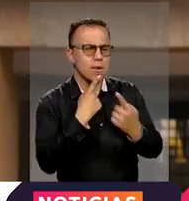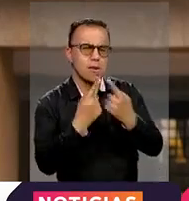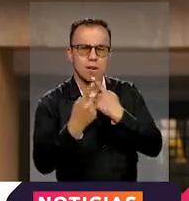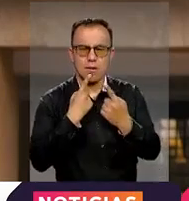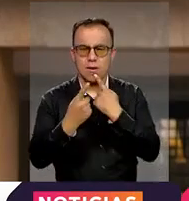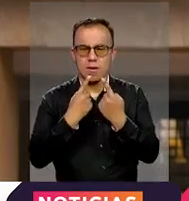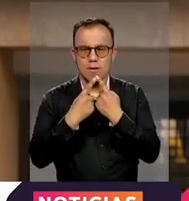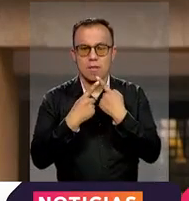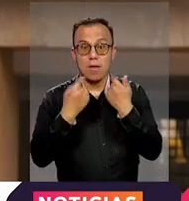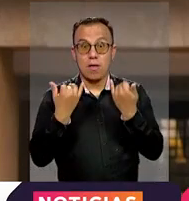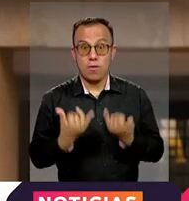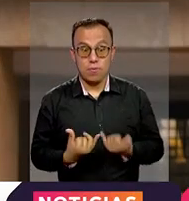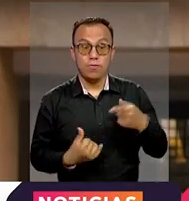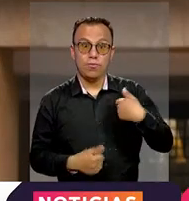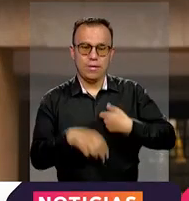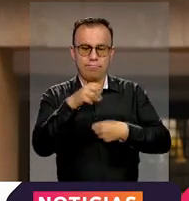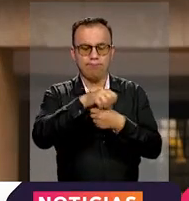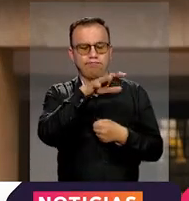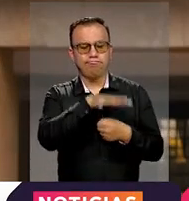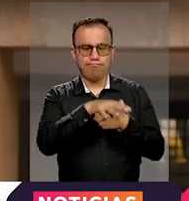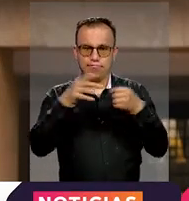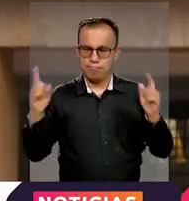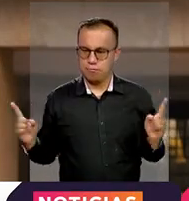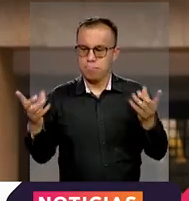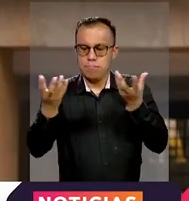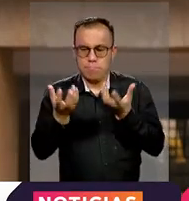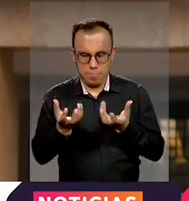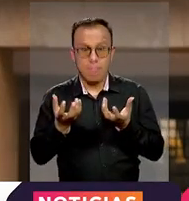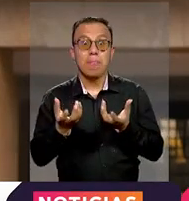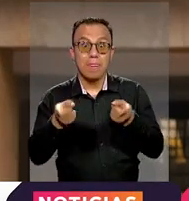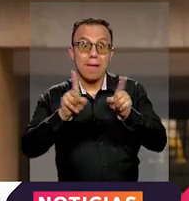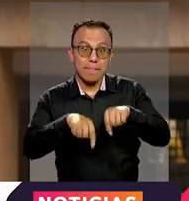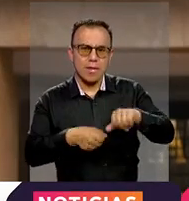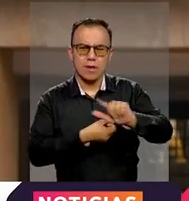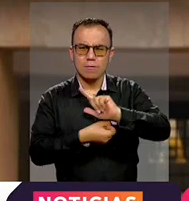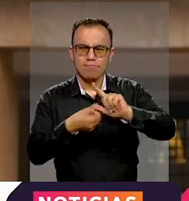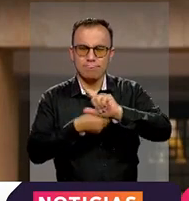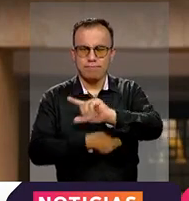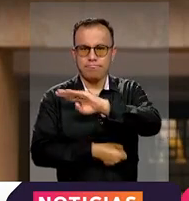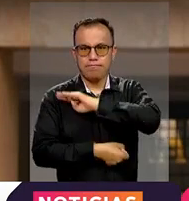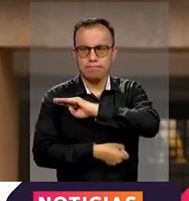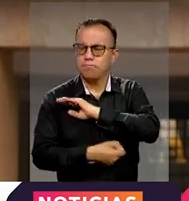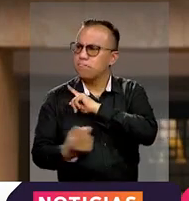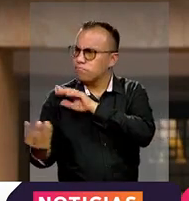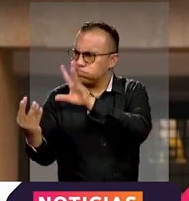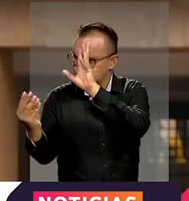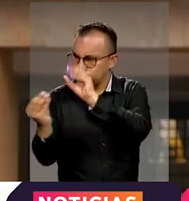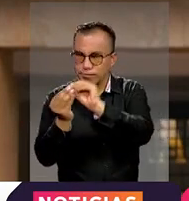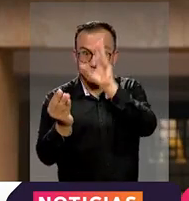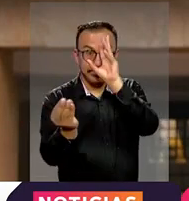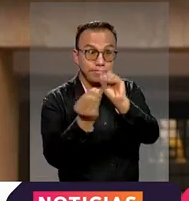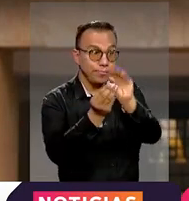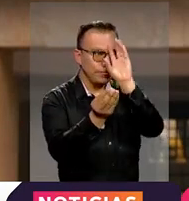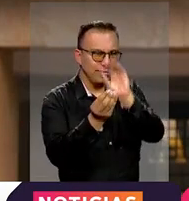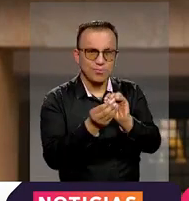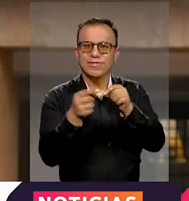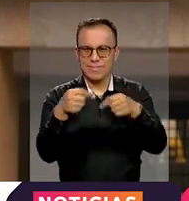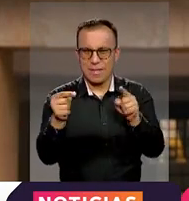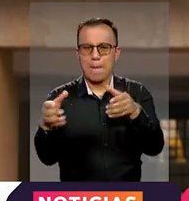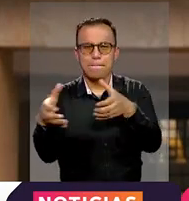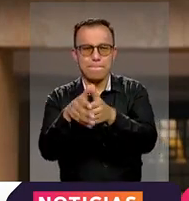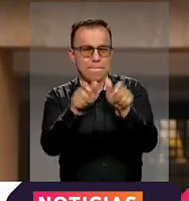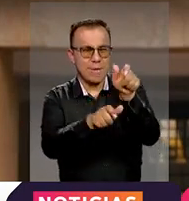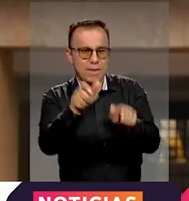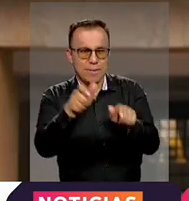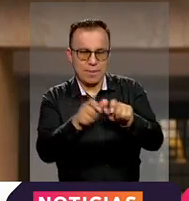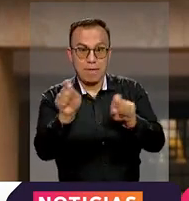Que ha generado ahora el distrito. Las alcaldías locales también se han encargado de concertar algunos espacios con integrantes